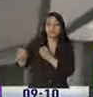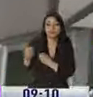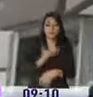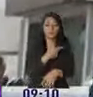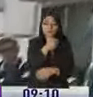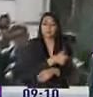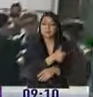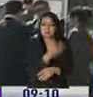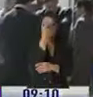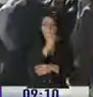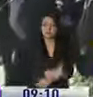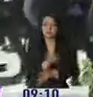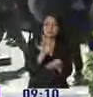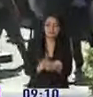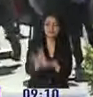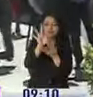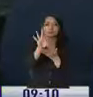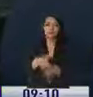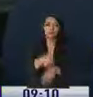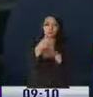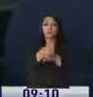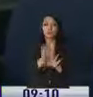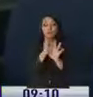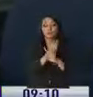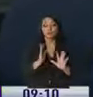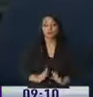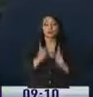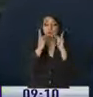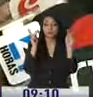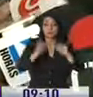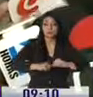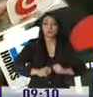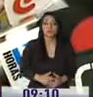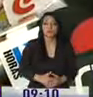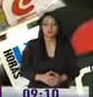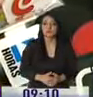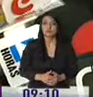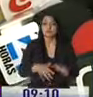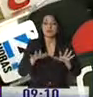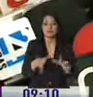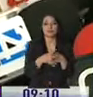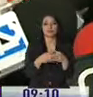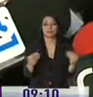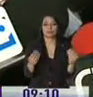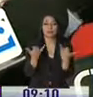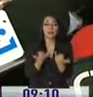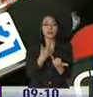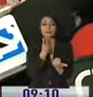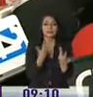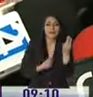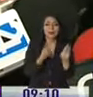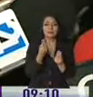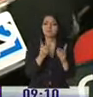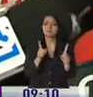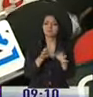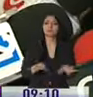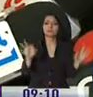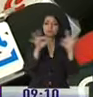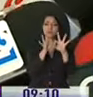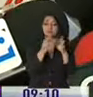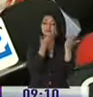determine la responsabilidad de un alto dignatario y proceda a su destitución. Es con esto se resuelve el nudo crítico. Creemos que es indispensable